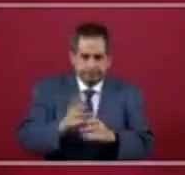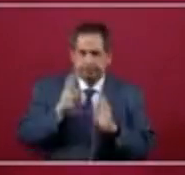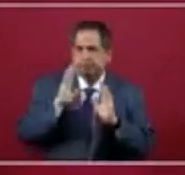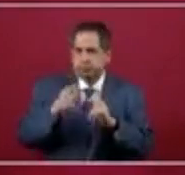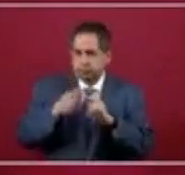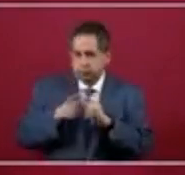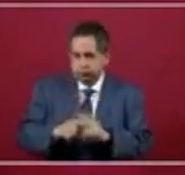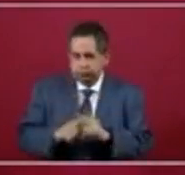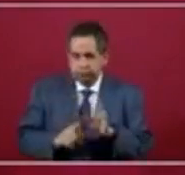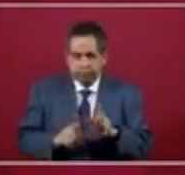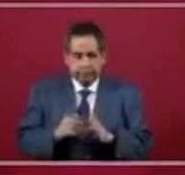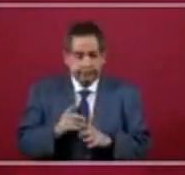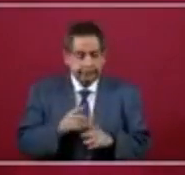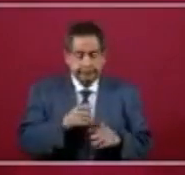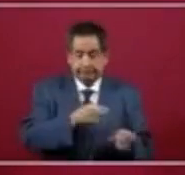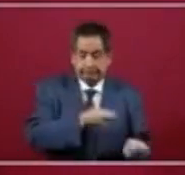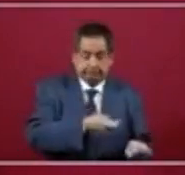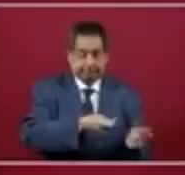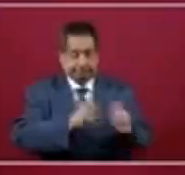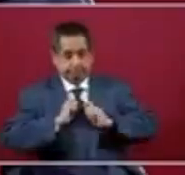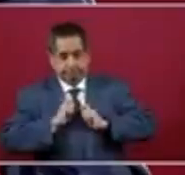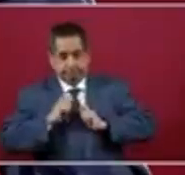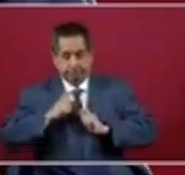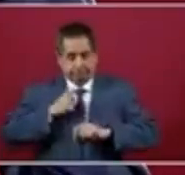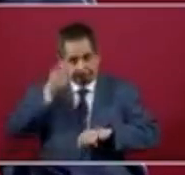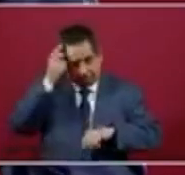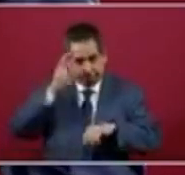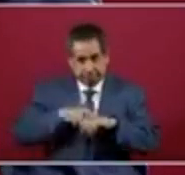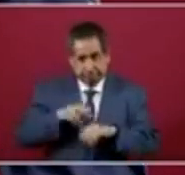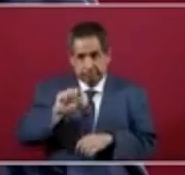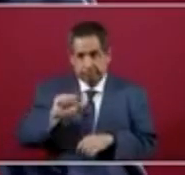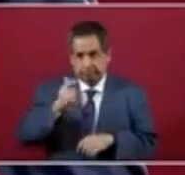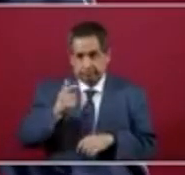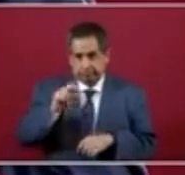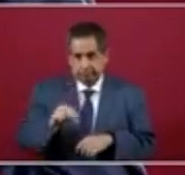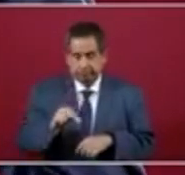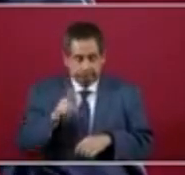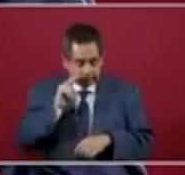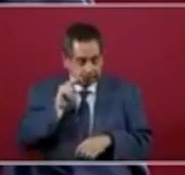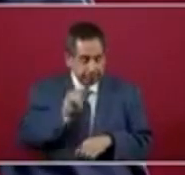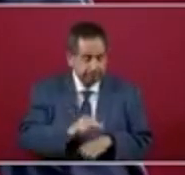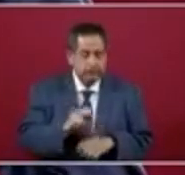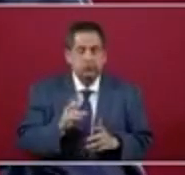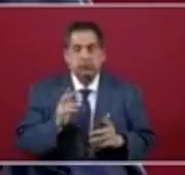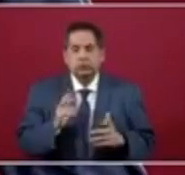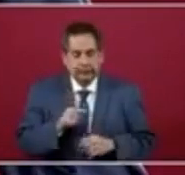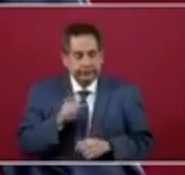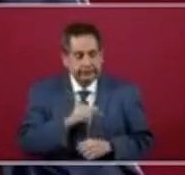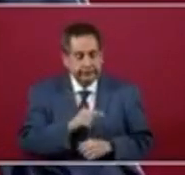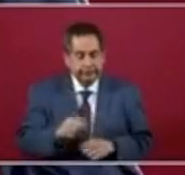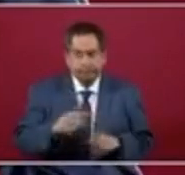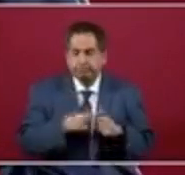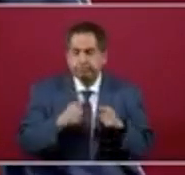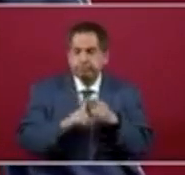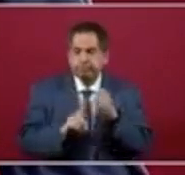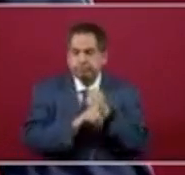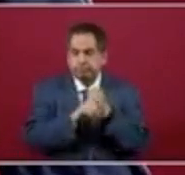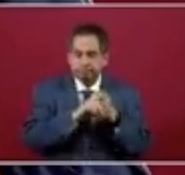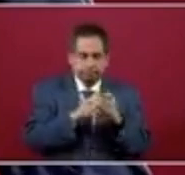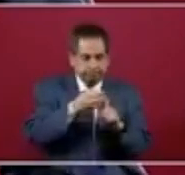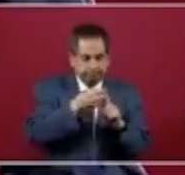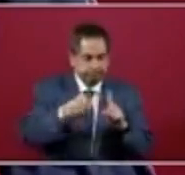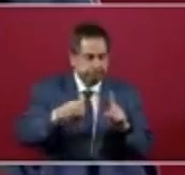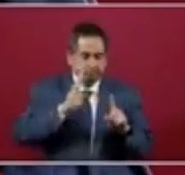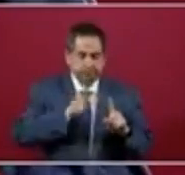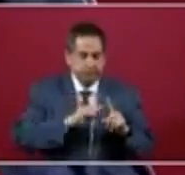empezamos. Yo desde que recibí el archivo me di cuenta de todos los problemas de organización